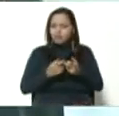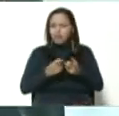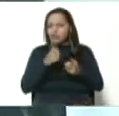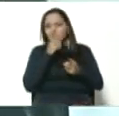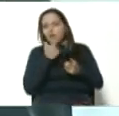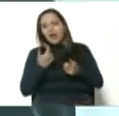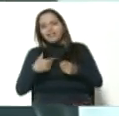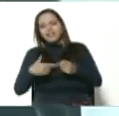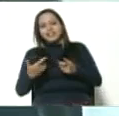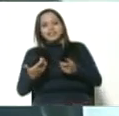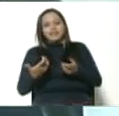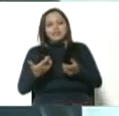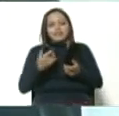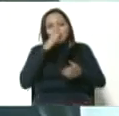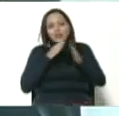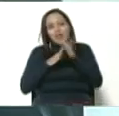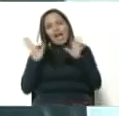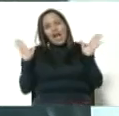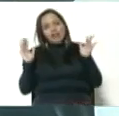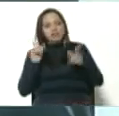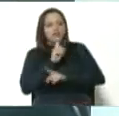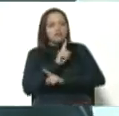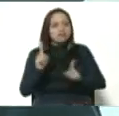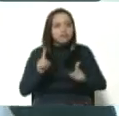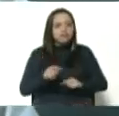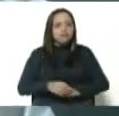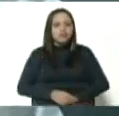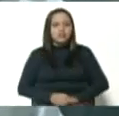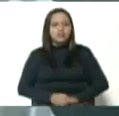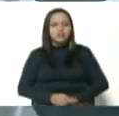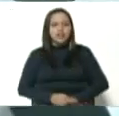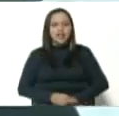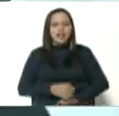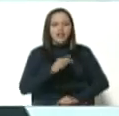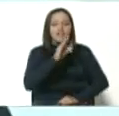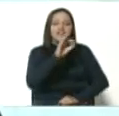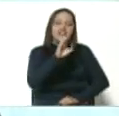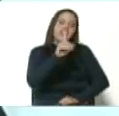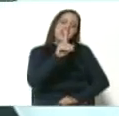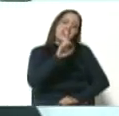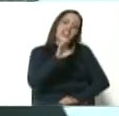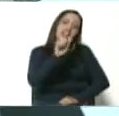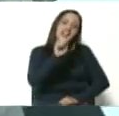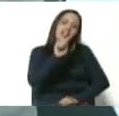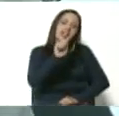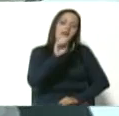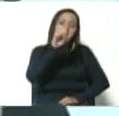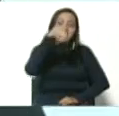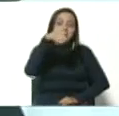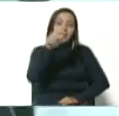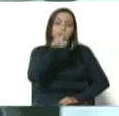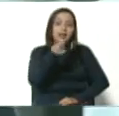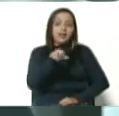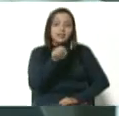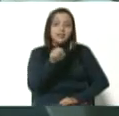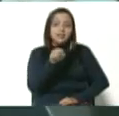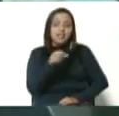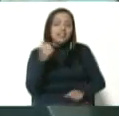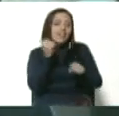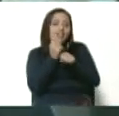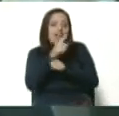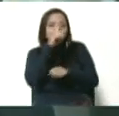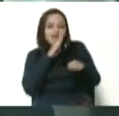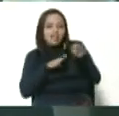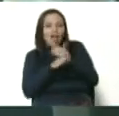casualidad. No es casualidad. Fedecámaras, apoyando a sus grandes empresarios, se mantiene silenciosa porque está trabajando en función